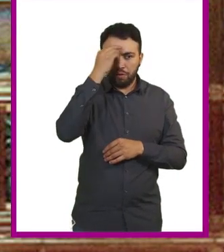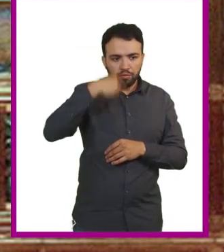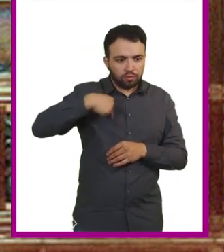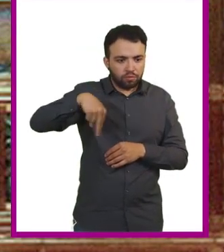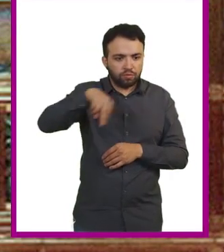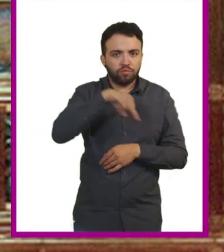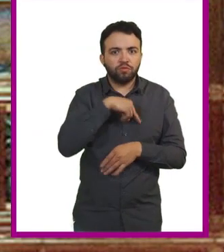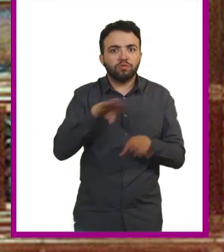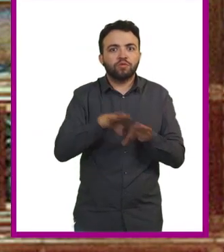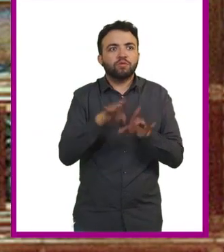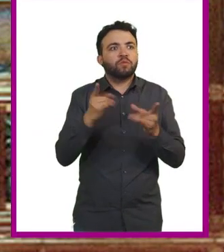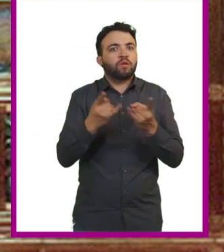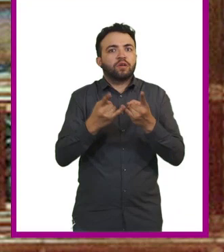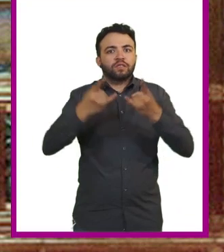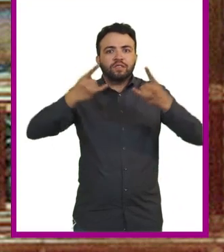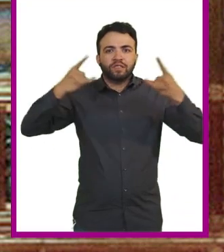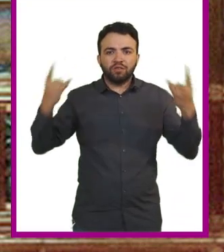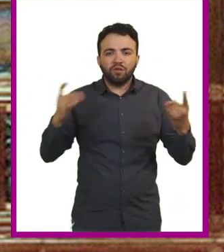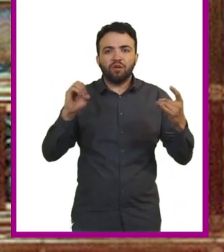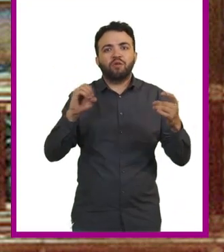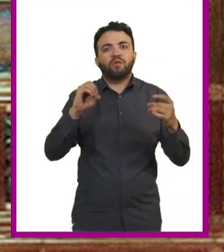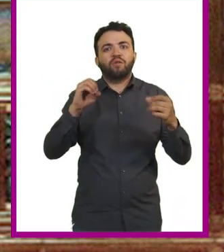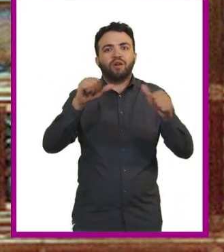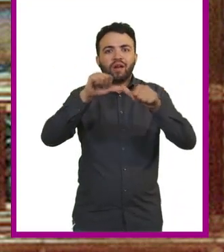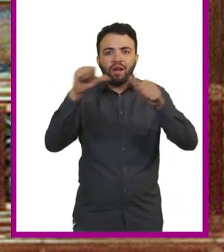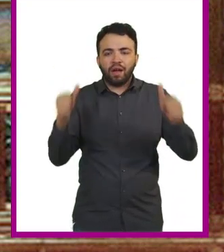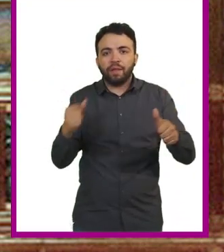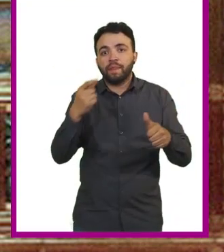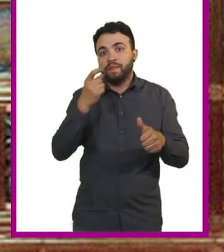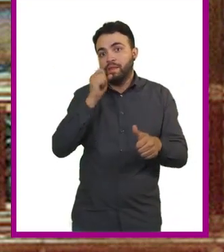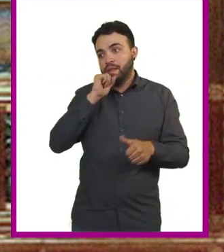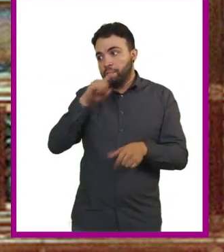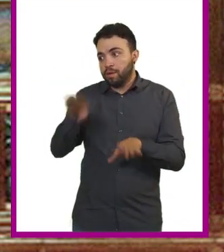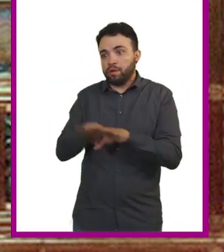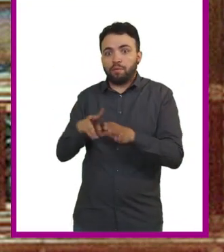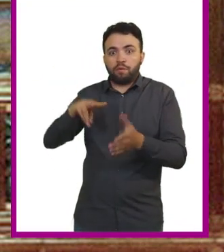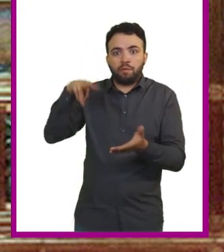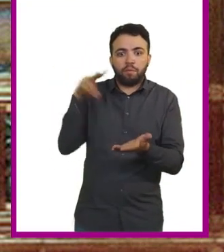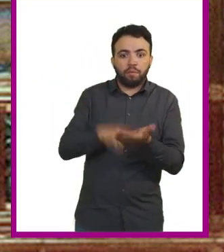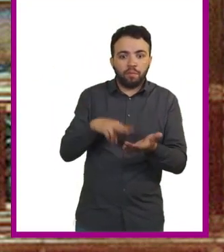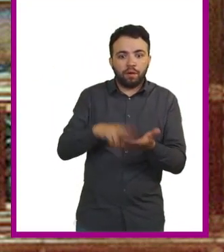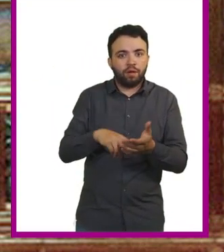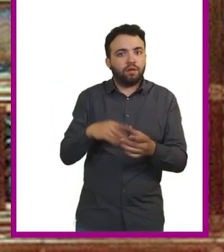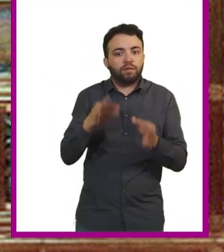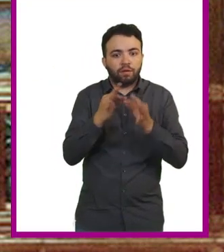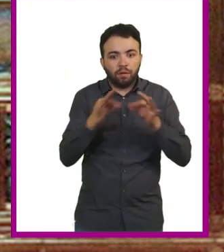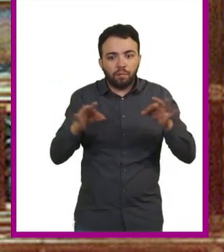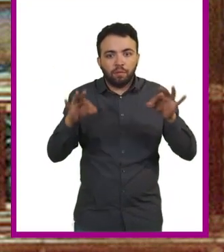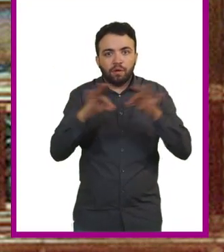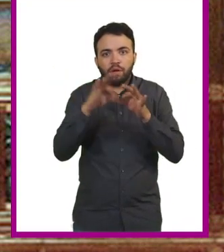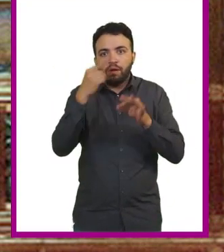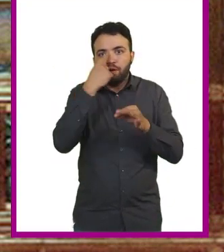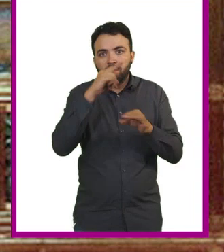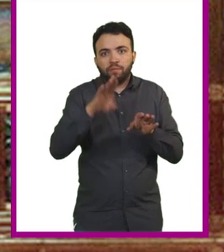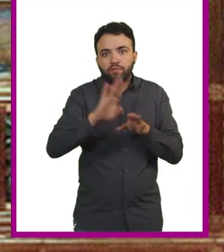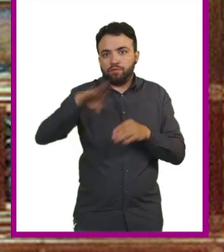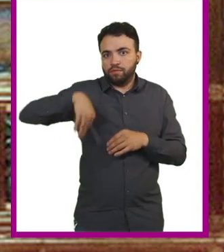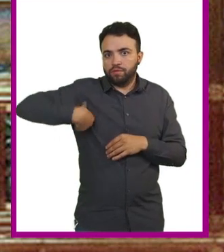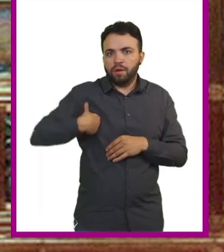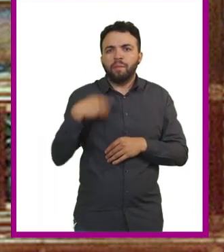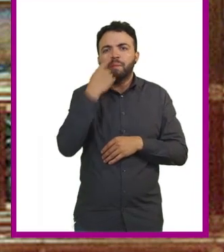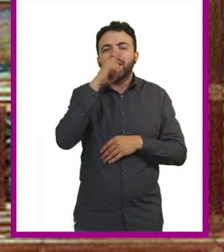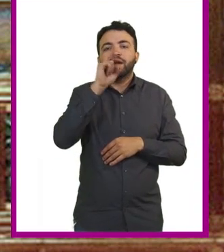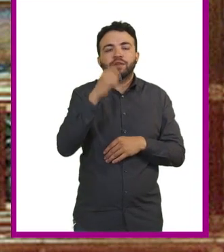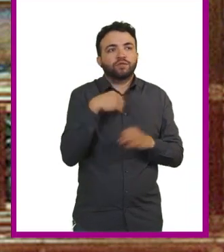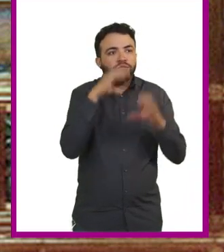nos damos para aprender sobre la historia o el arte, además de valorar la importancia de conservarlo para que las generaciones futuras también